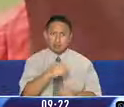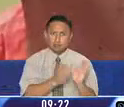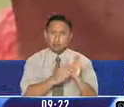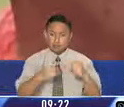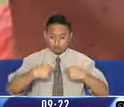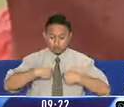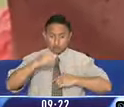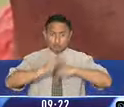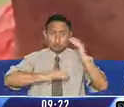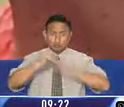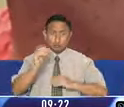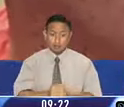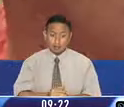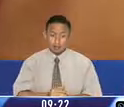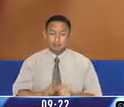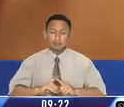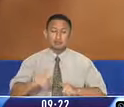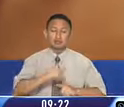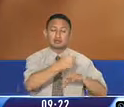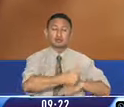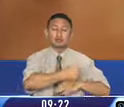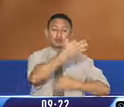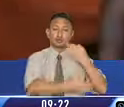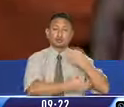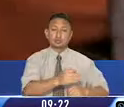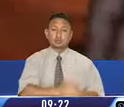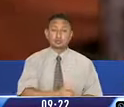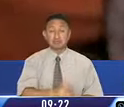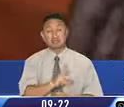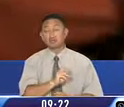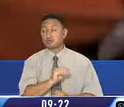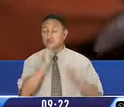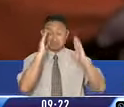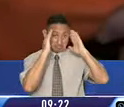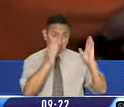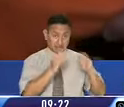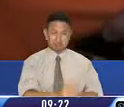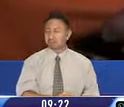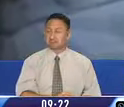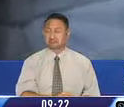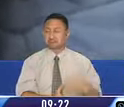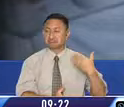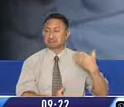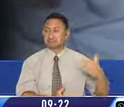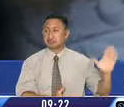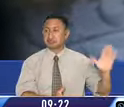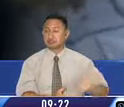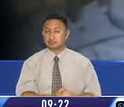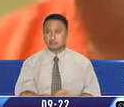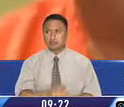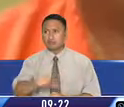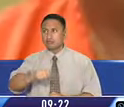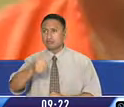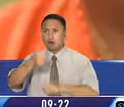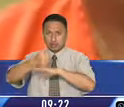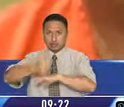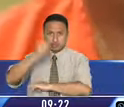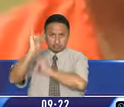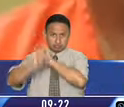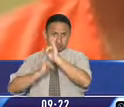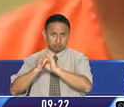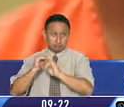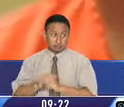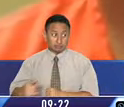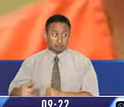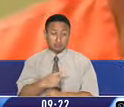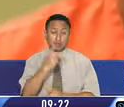inocencia, pero la justicia de Florida se niega a escucharlo, a pesar de que cortes internacionales han tachado